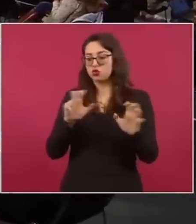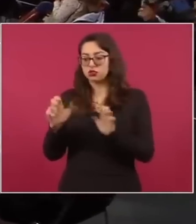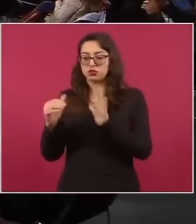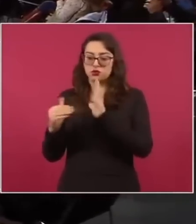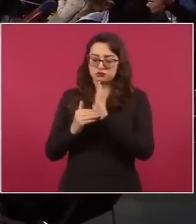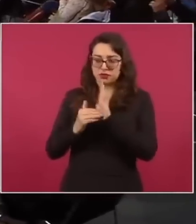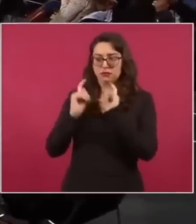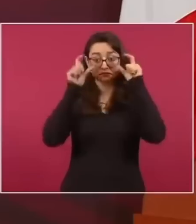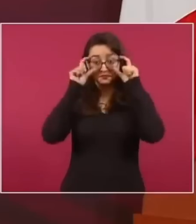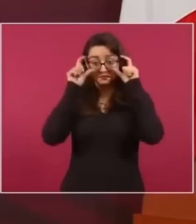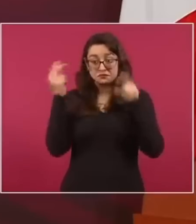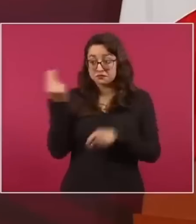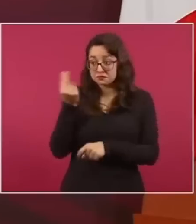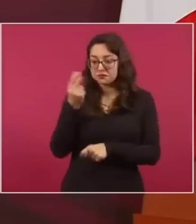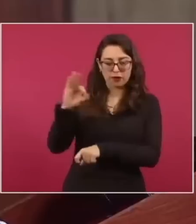para lentes,